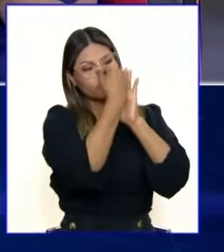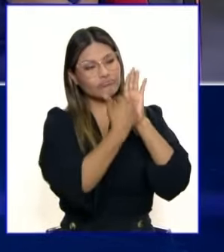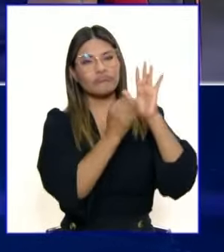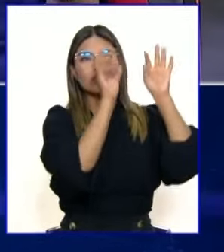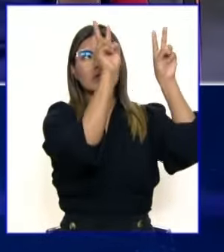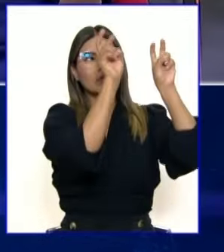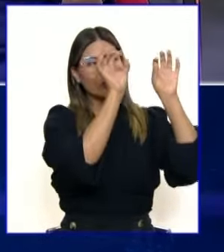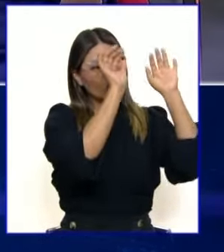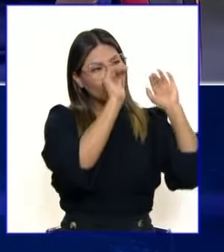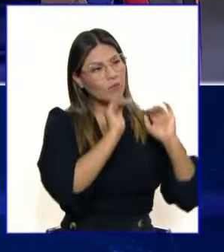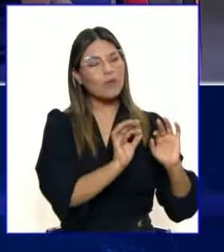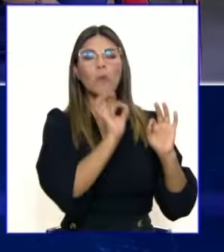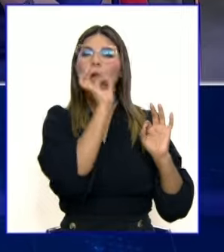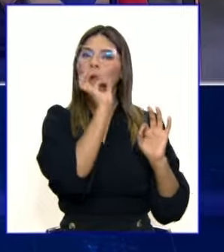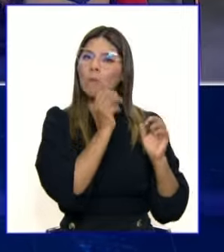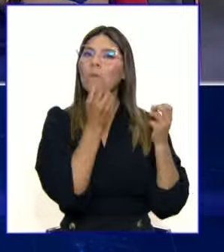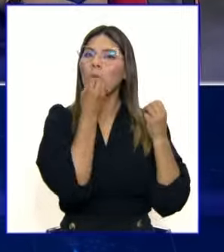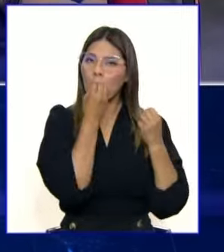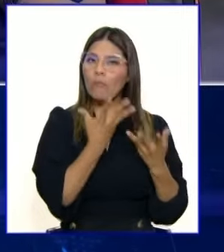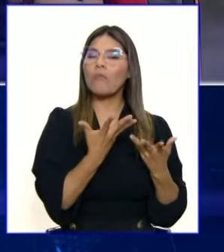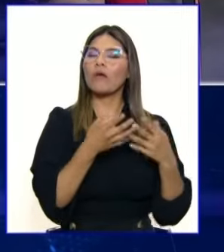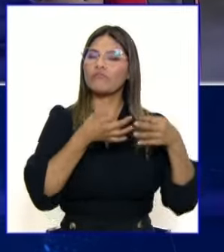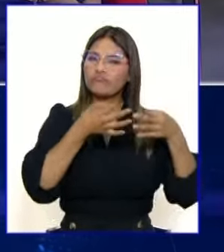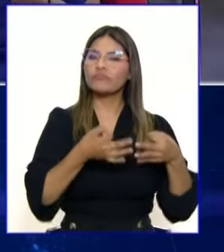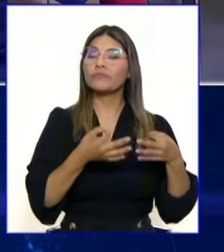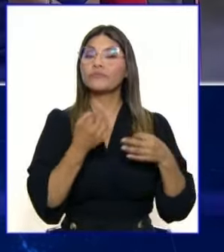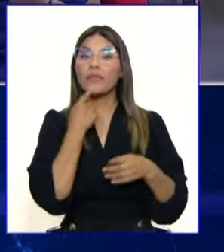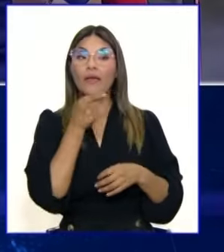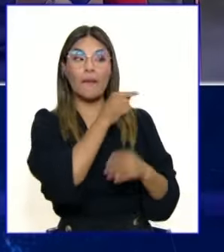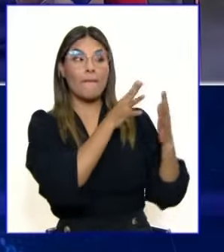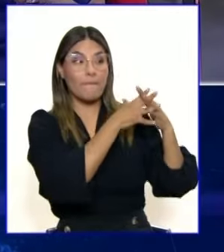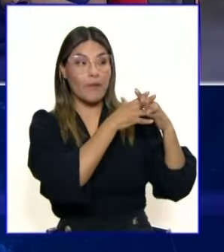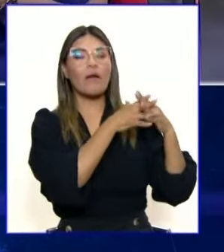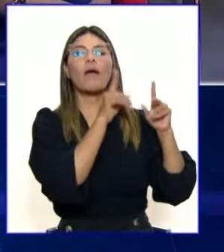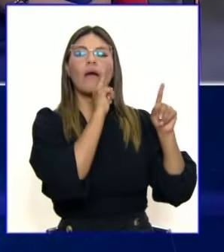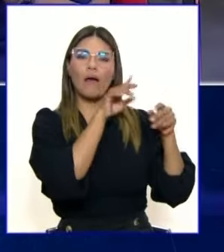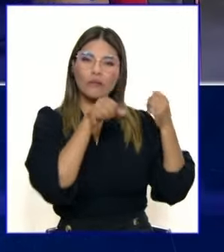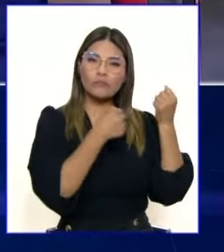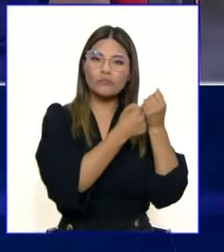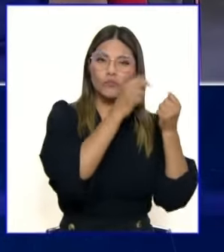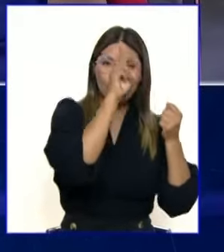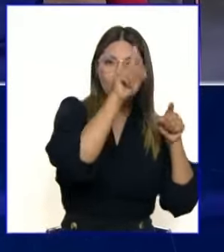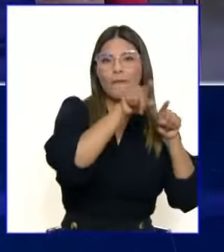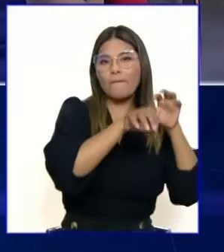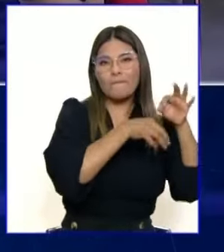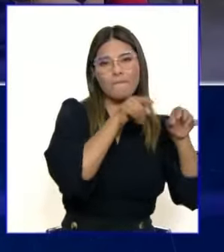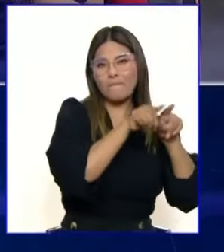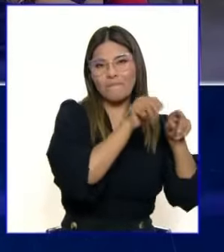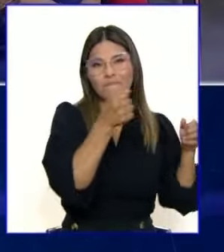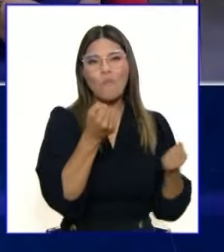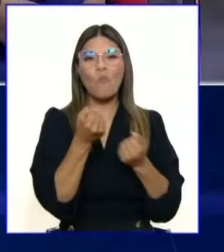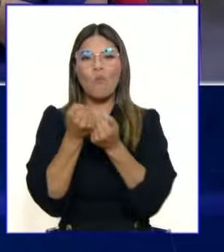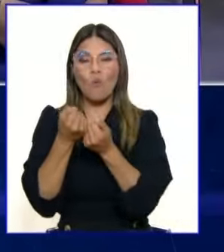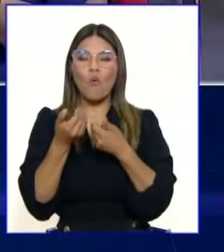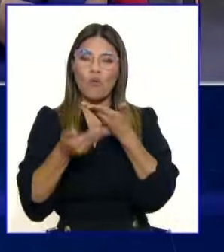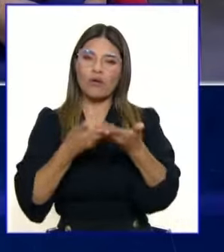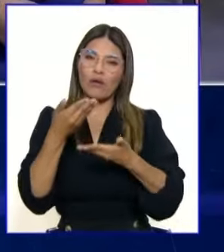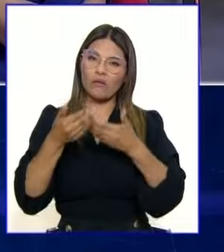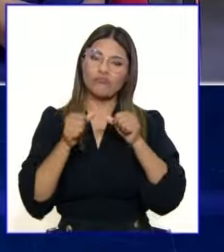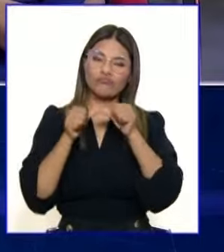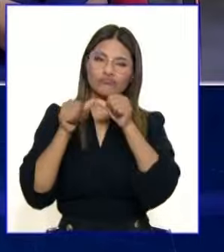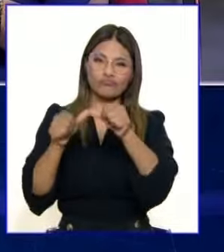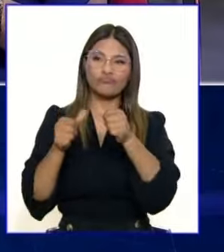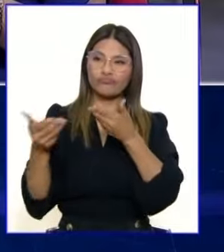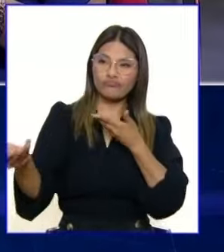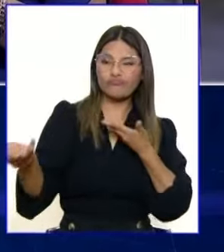Unidos como anfitrión del año pasado ha apoyado al Perú y hemos tenido una transición muy, muy continua